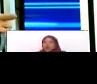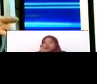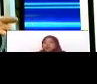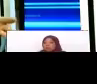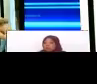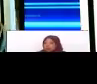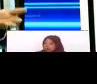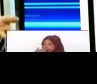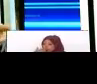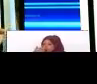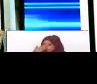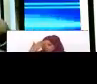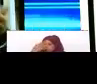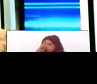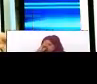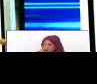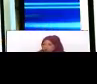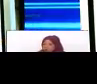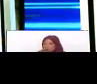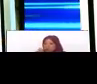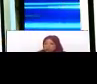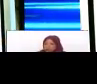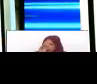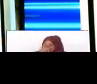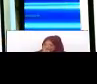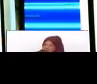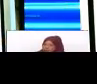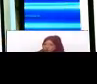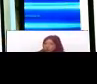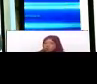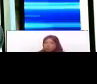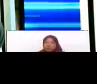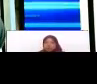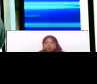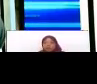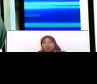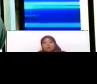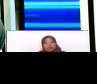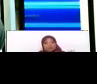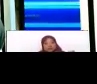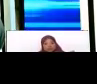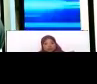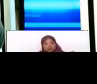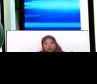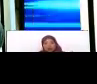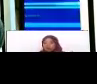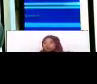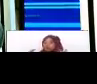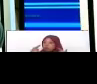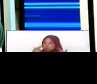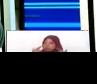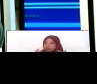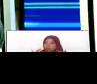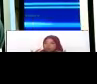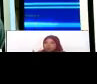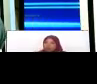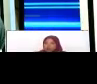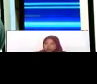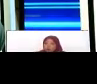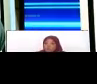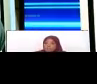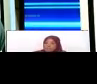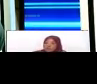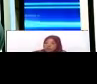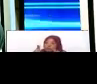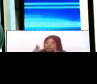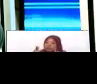lo respeto, como ser humano y como musulmán lo respeto. Le dije, presidente, míreme los ojos, no le abra la puerta